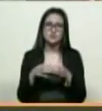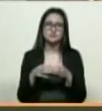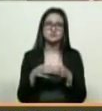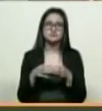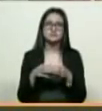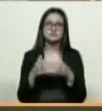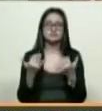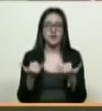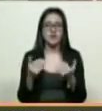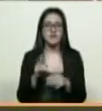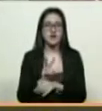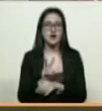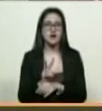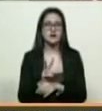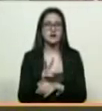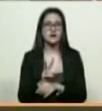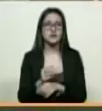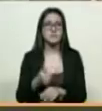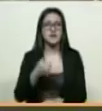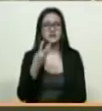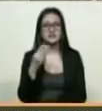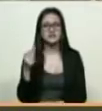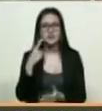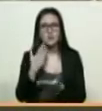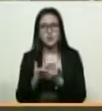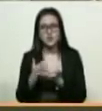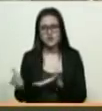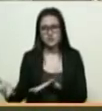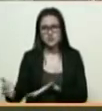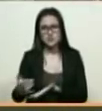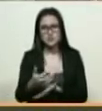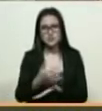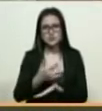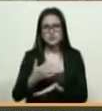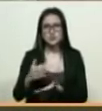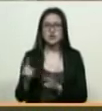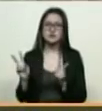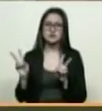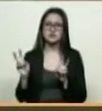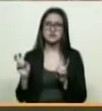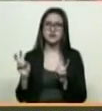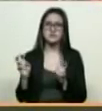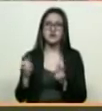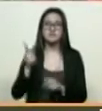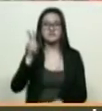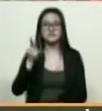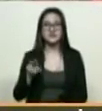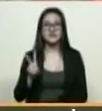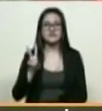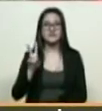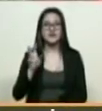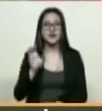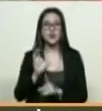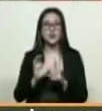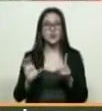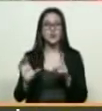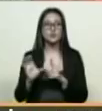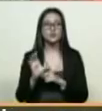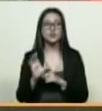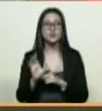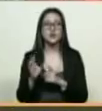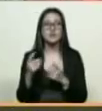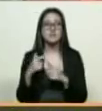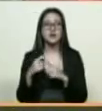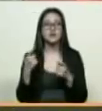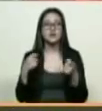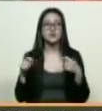el estado Vargas. Específicamente, más de 300 propuestas se han recogido en el marco del Viernes de Cultura y de Turismo,